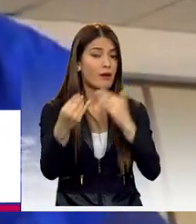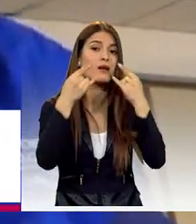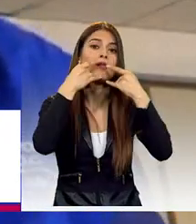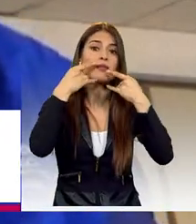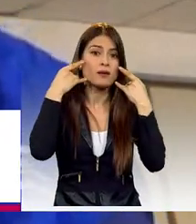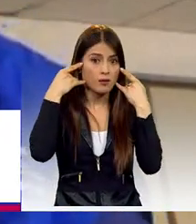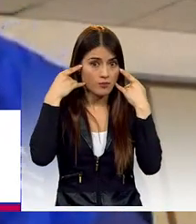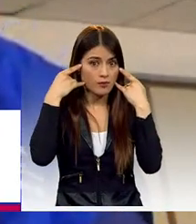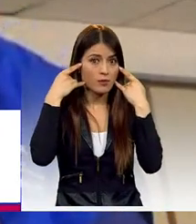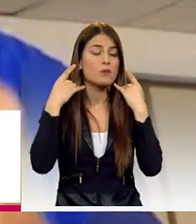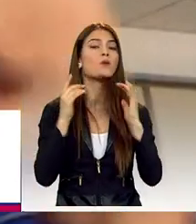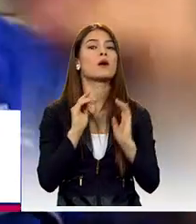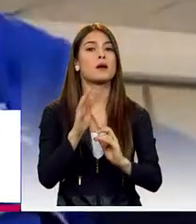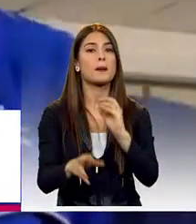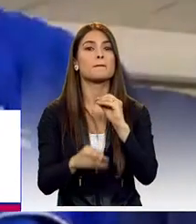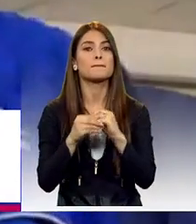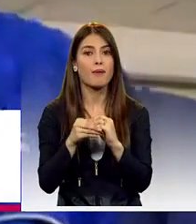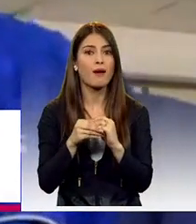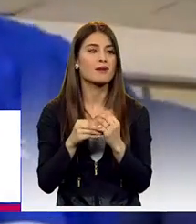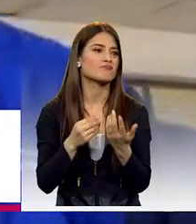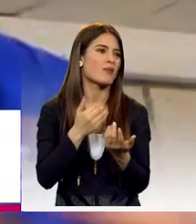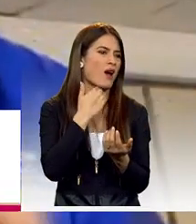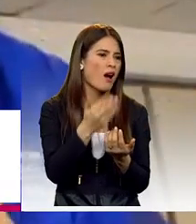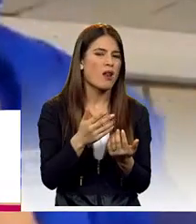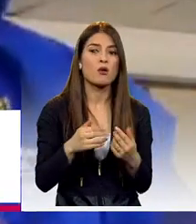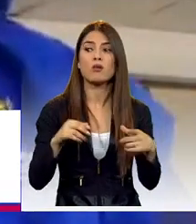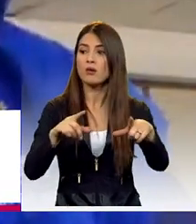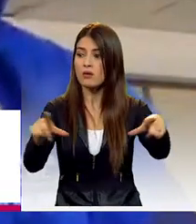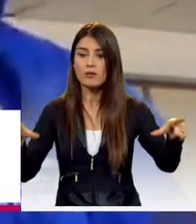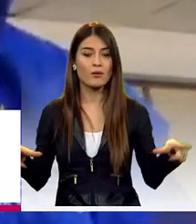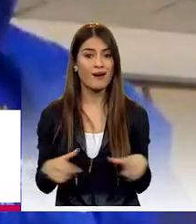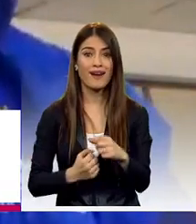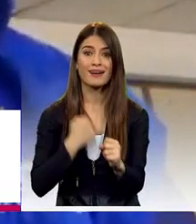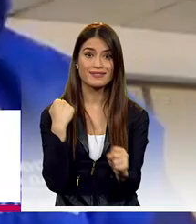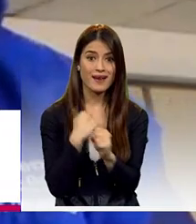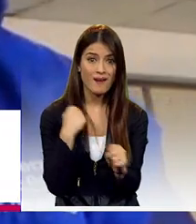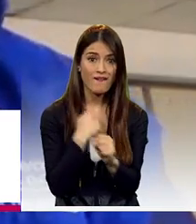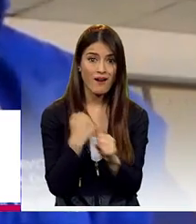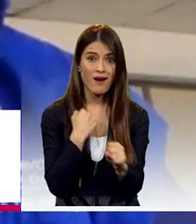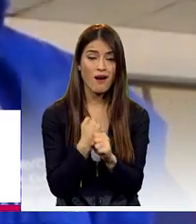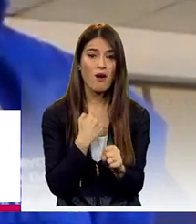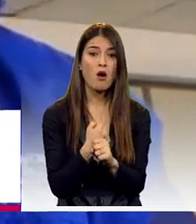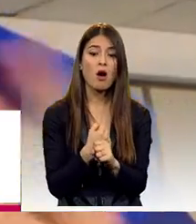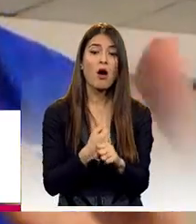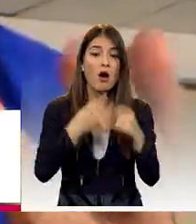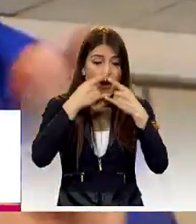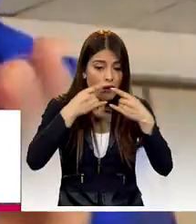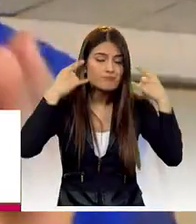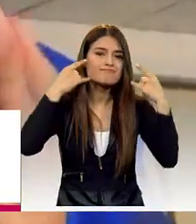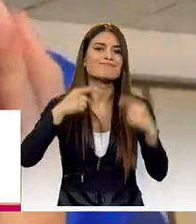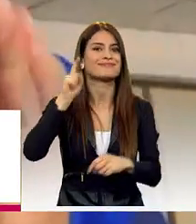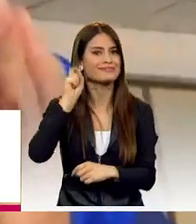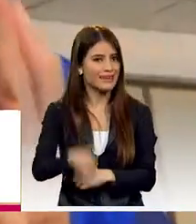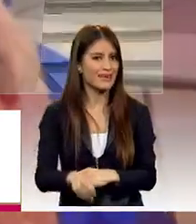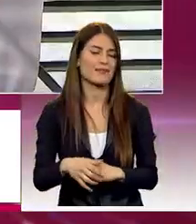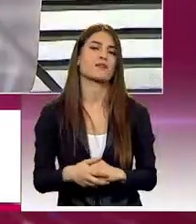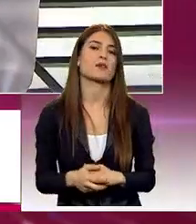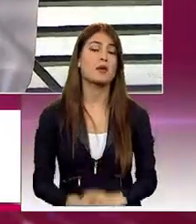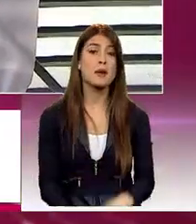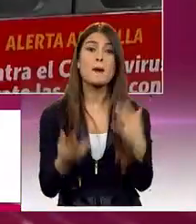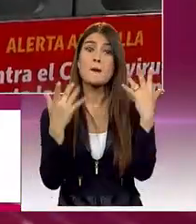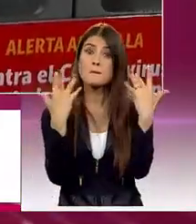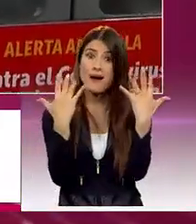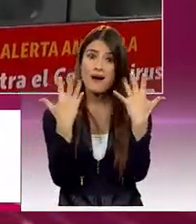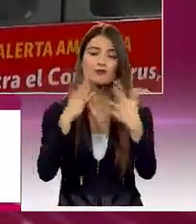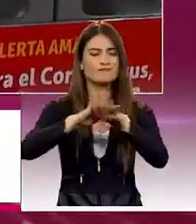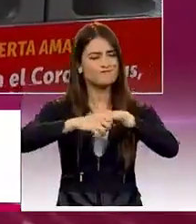en cualquiera de los sitios en donde van a estar estas personas haciendo sus procesos productivos. La recomendación es de lavarnos las